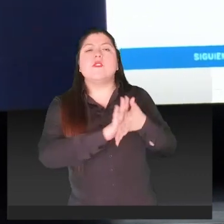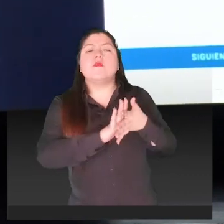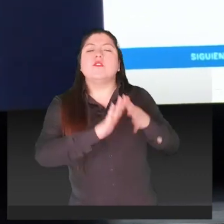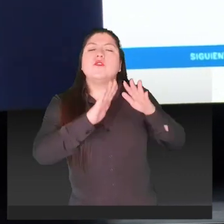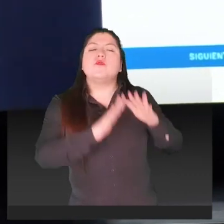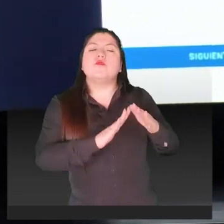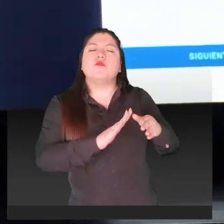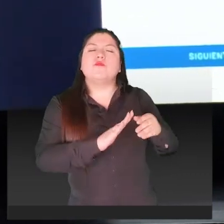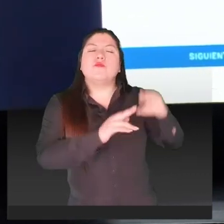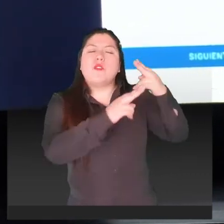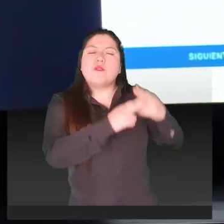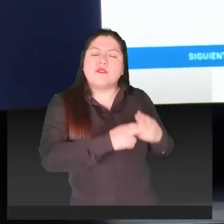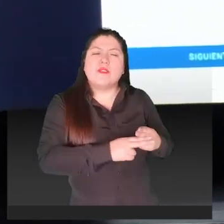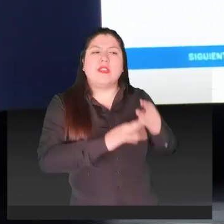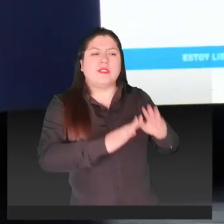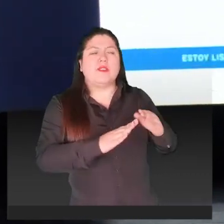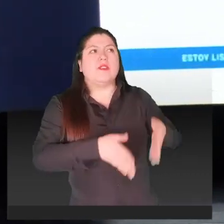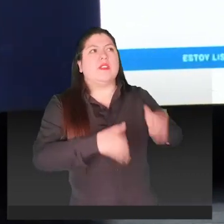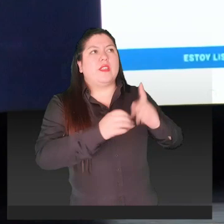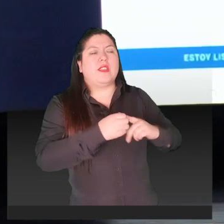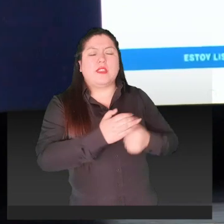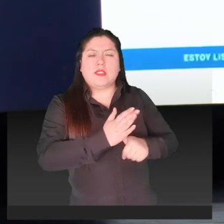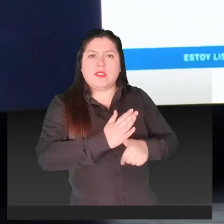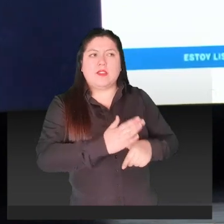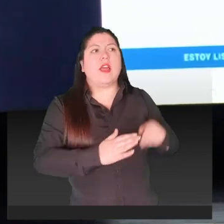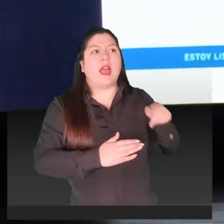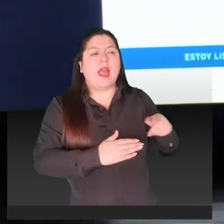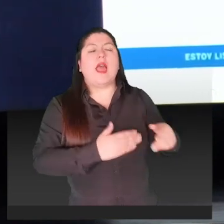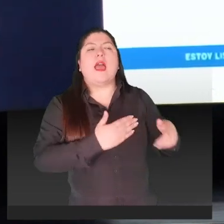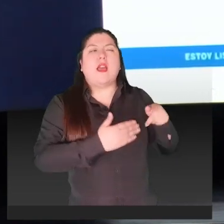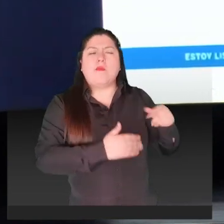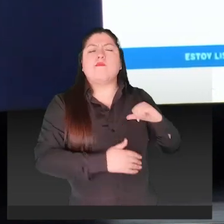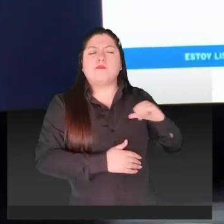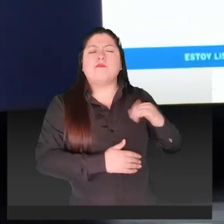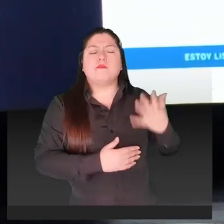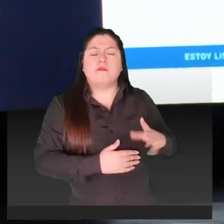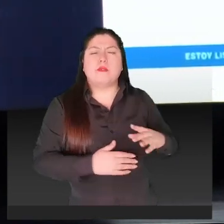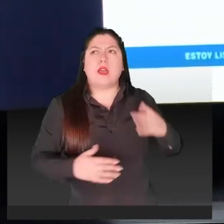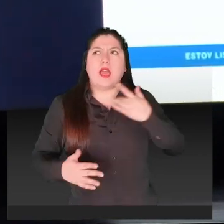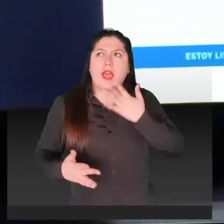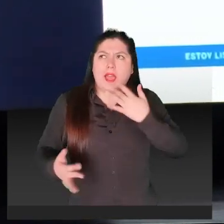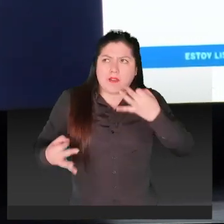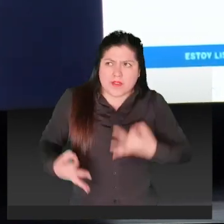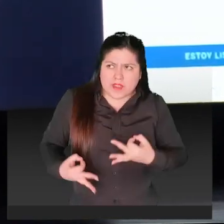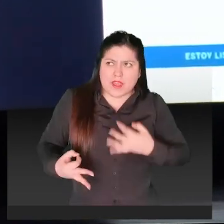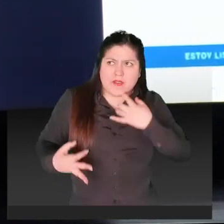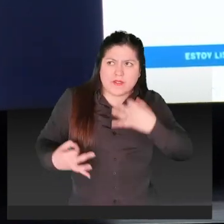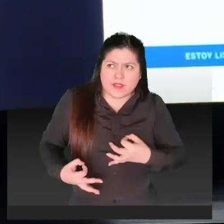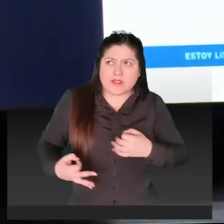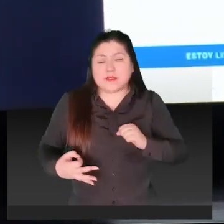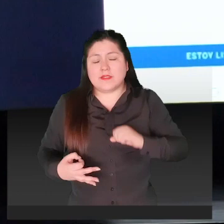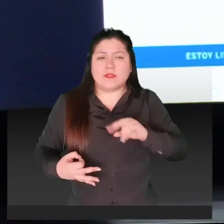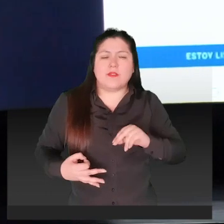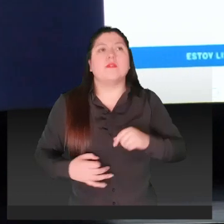de reconocimiento facial contra las bases de datos que produce y administra la Registraduría Nacional del Estado Civil. Para ello, me